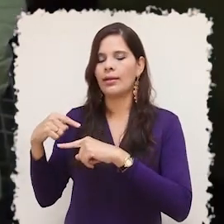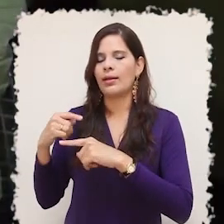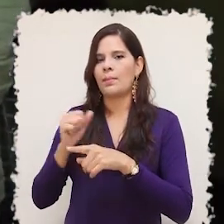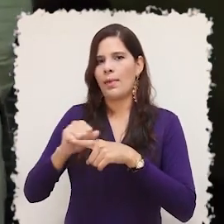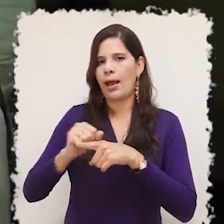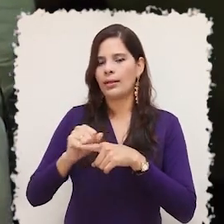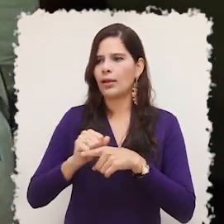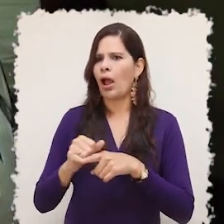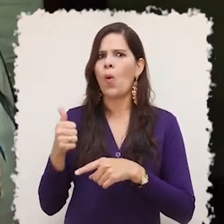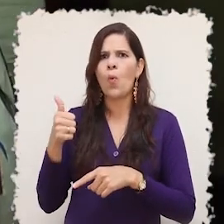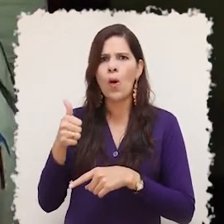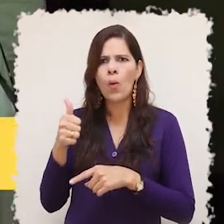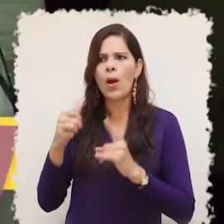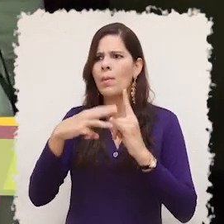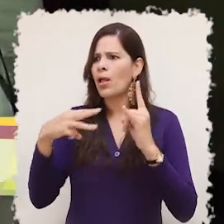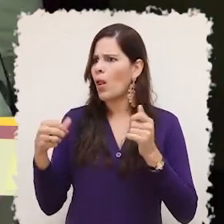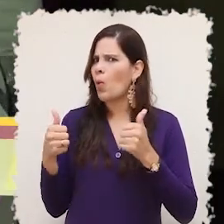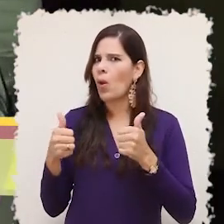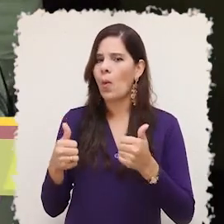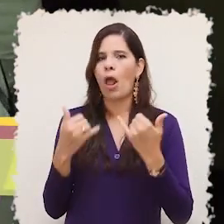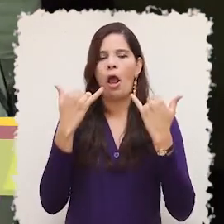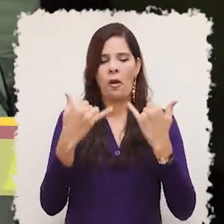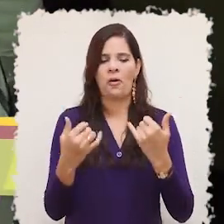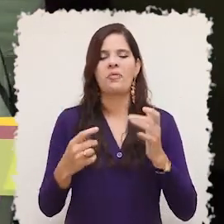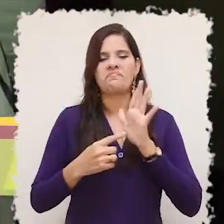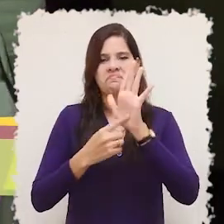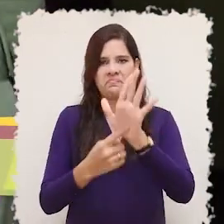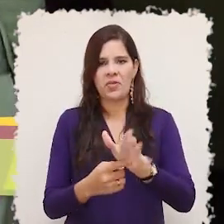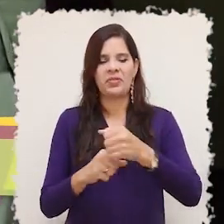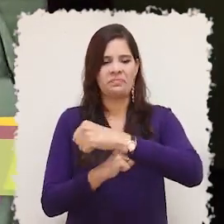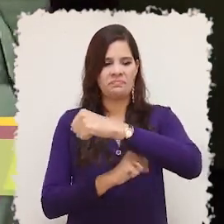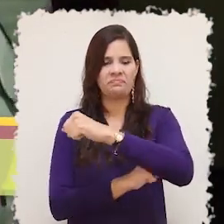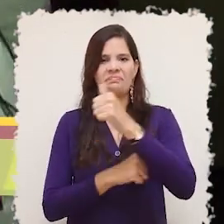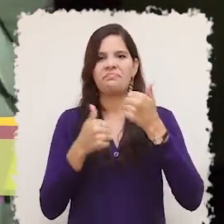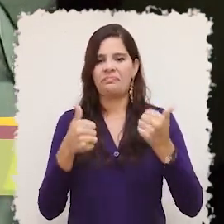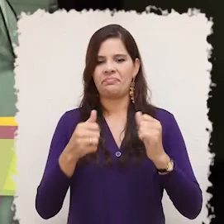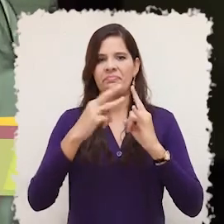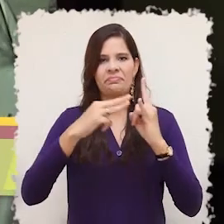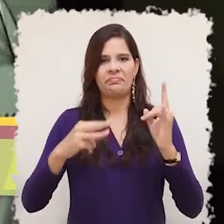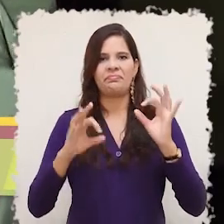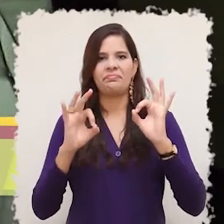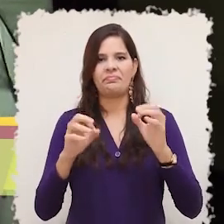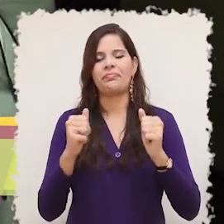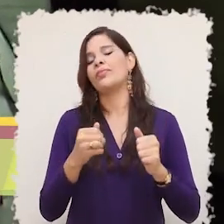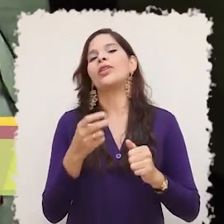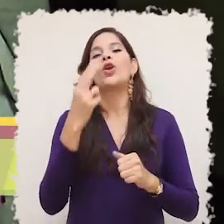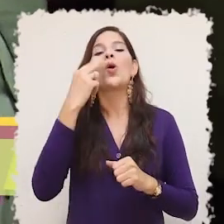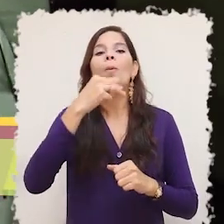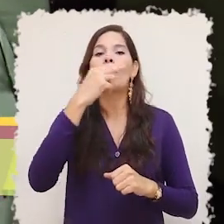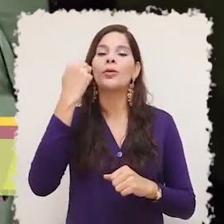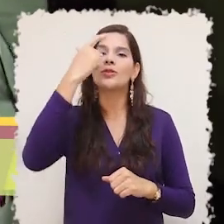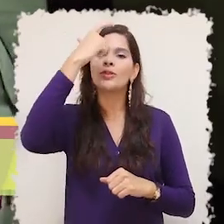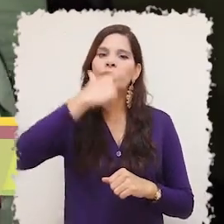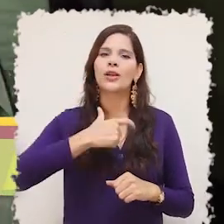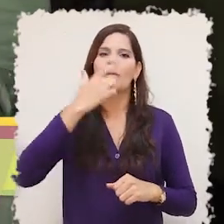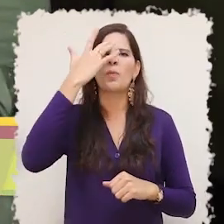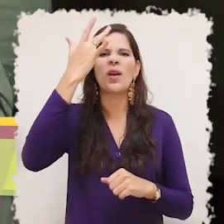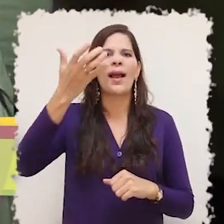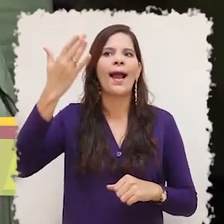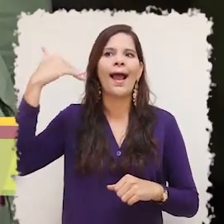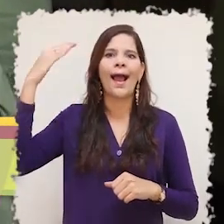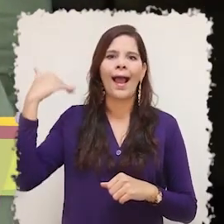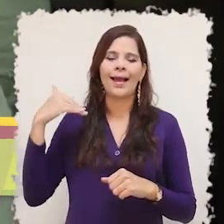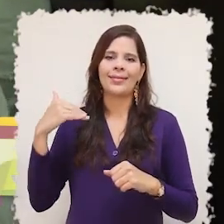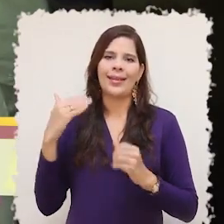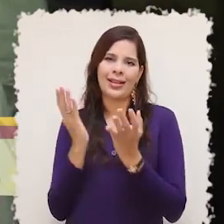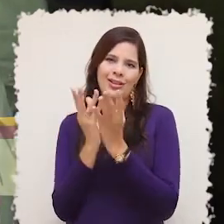referencia, han sido pilares fundamentales para construir la base que tenemos hoy en día. El compromiso es realmente grandísimo porque ellos han